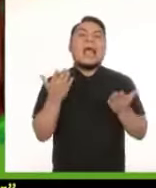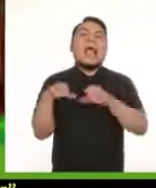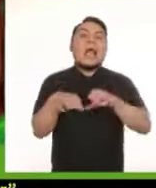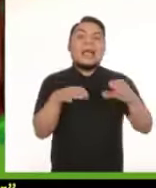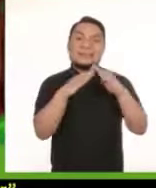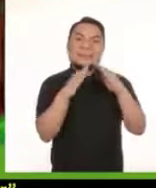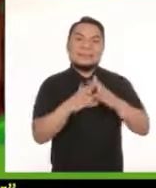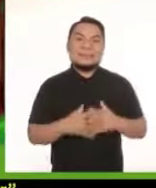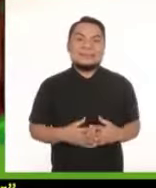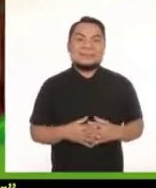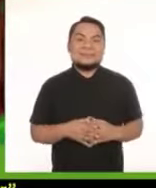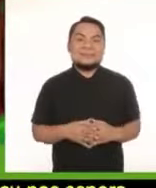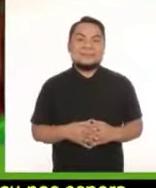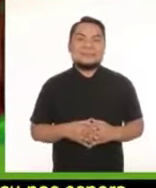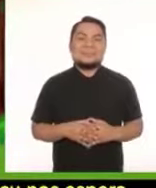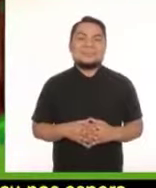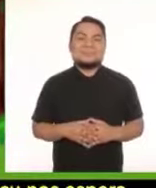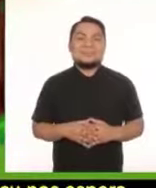tareas del hogar.